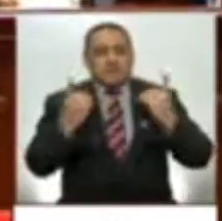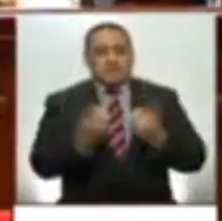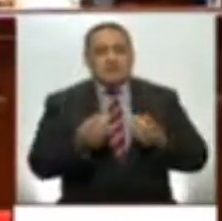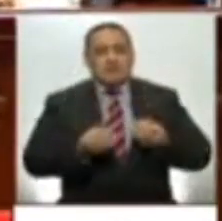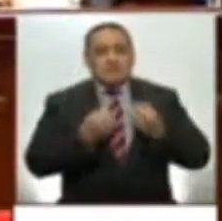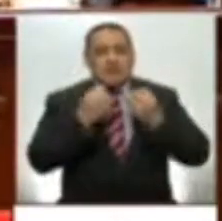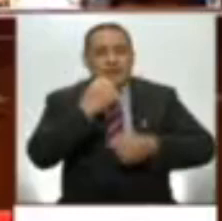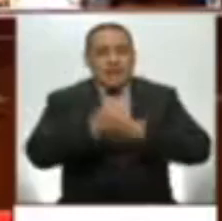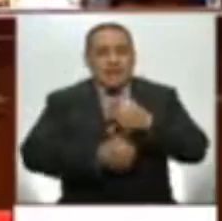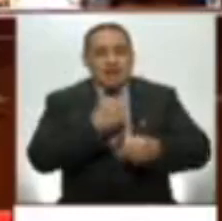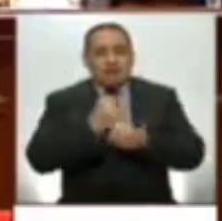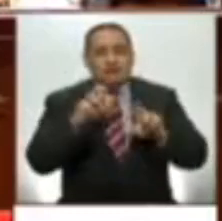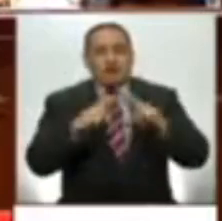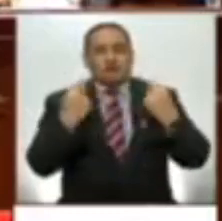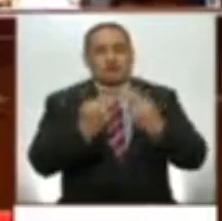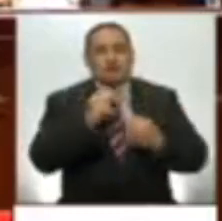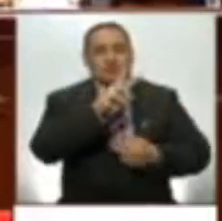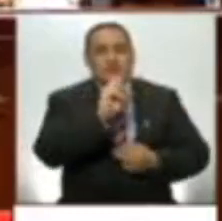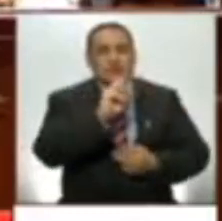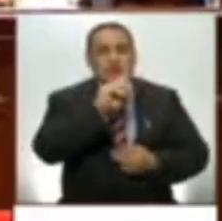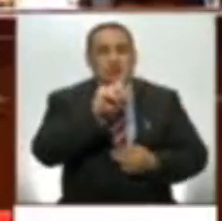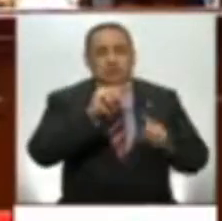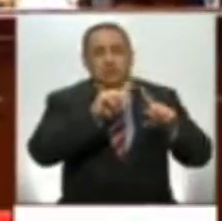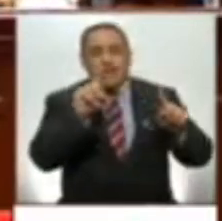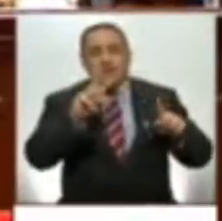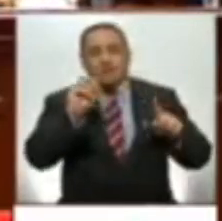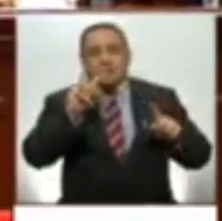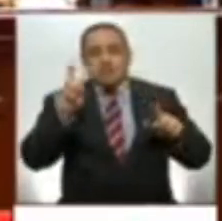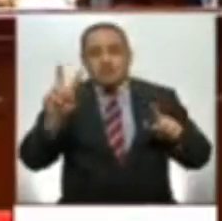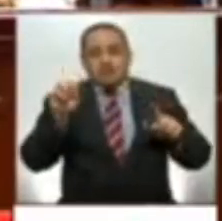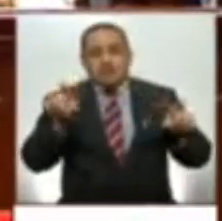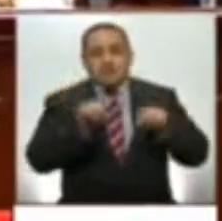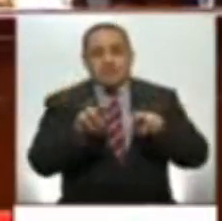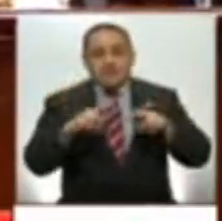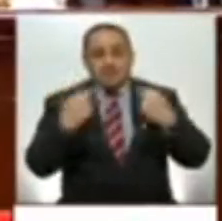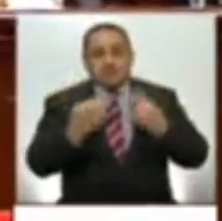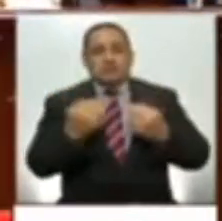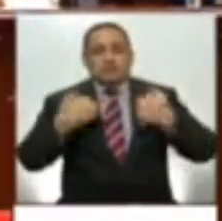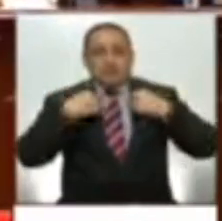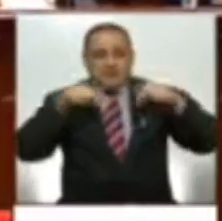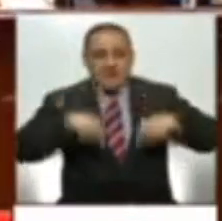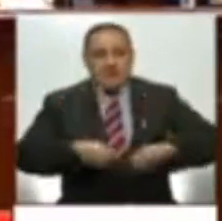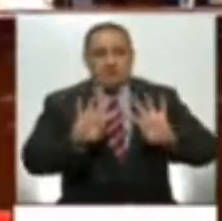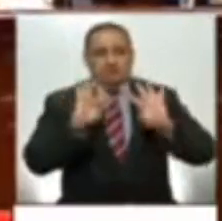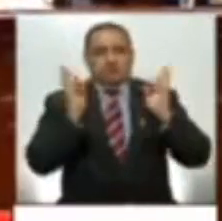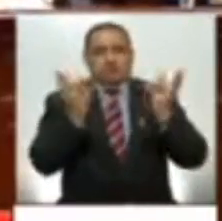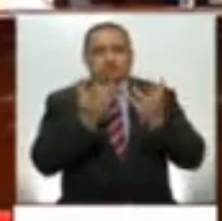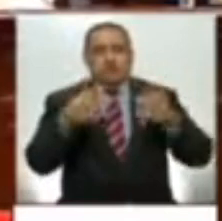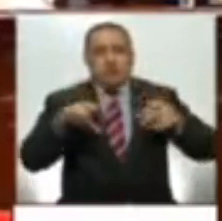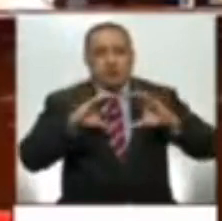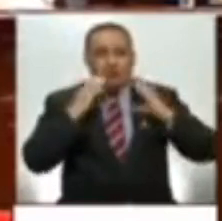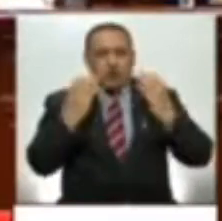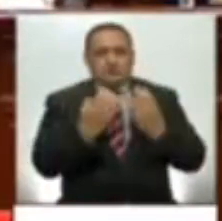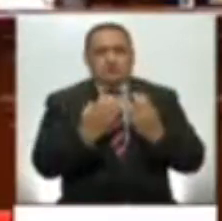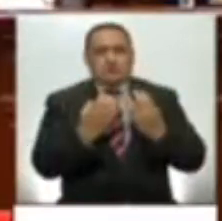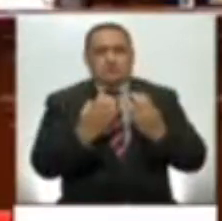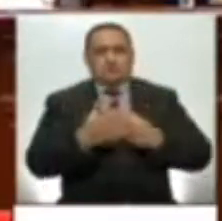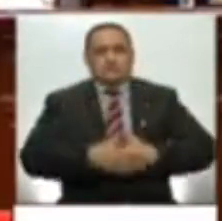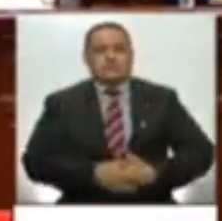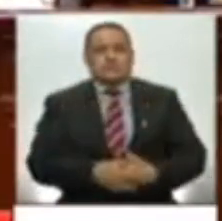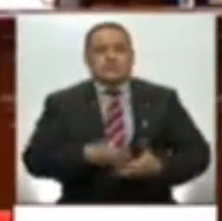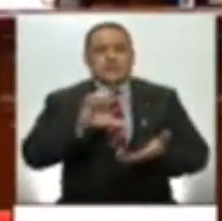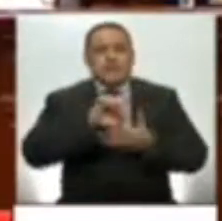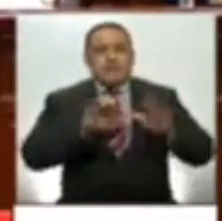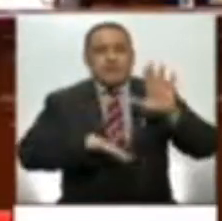para el periodo anual de sesiones 2021-2022. Ambas sesiones tendrán lugar en el hemiciclo de sesiones del Congreso de la República.